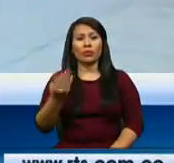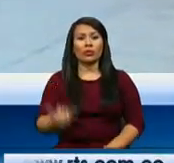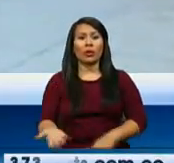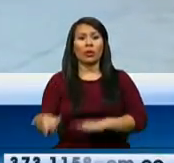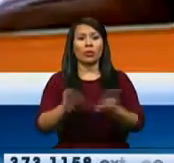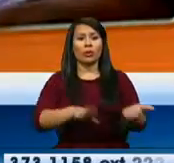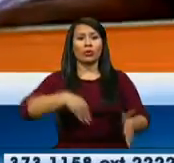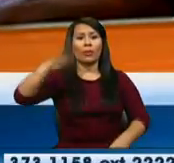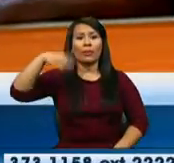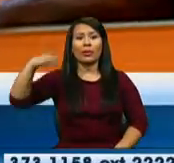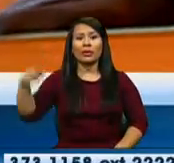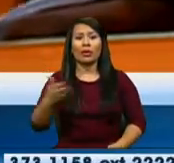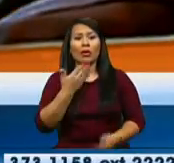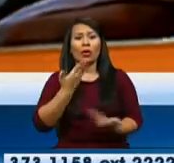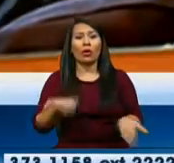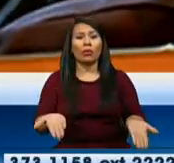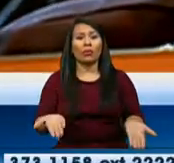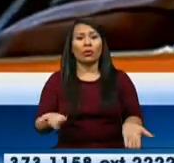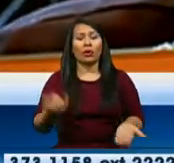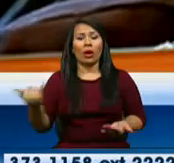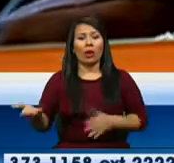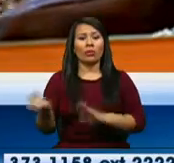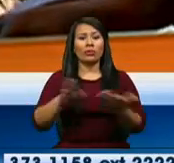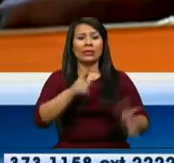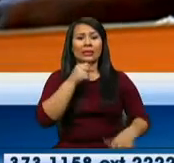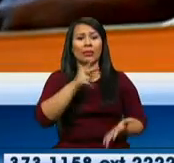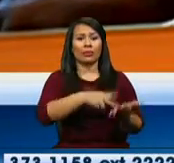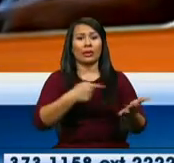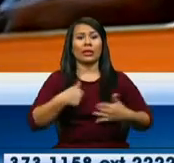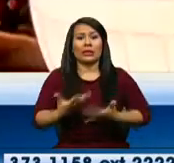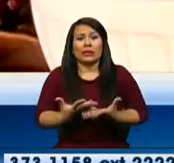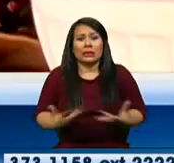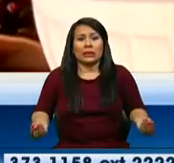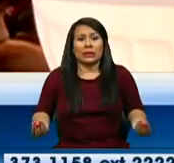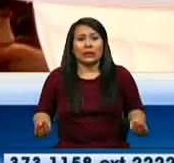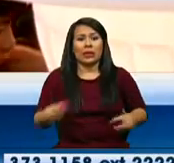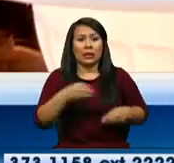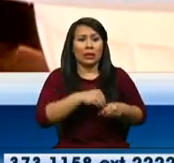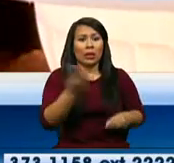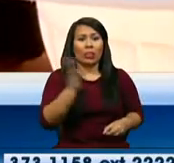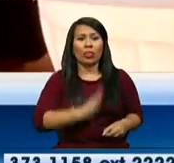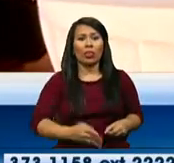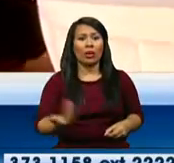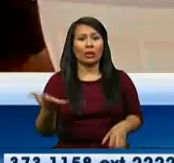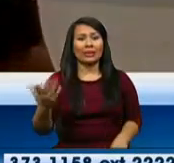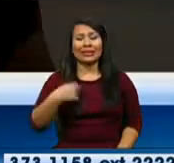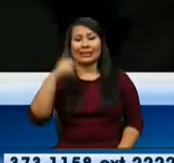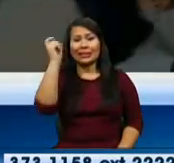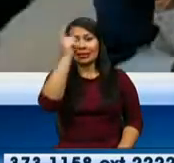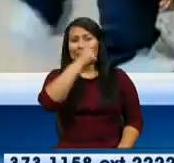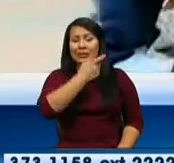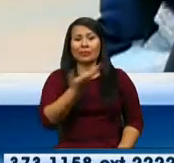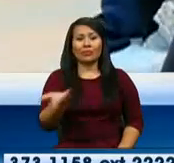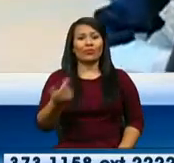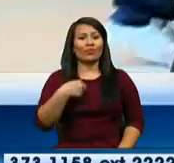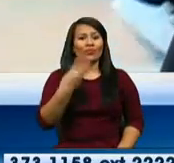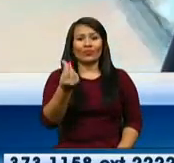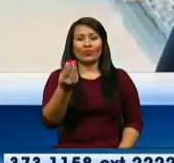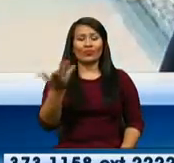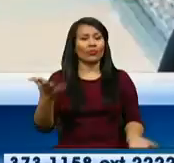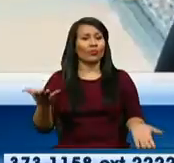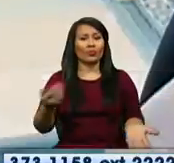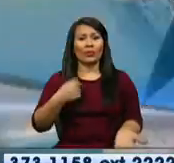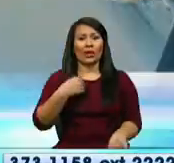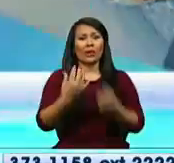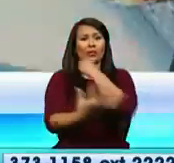por ahí. Por eso recursos económicos ahorrados no tienen, lo que agudiza la situación. Y no tengo, yo soy